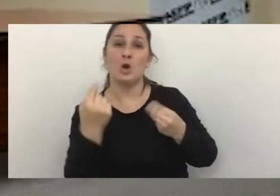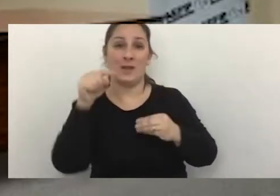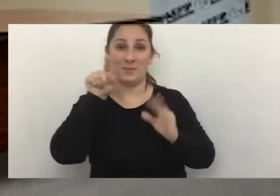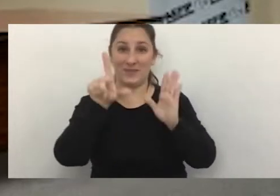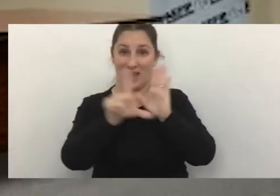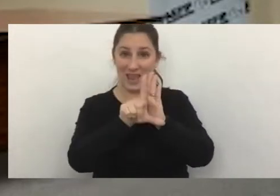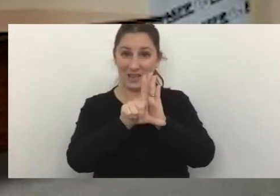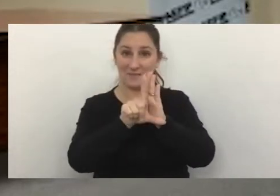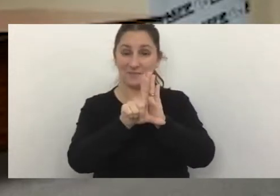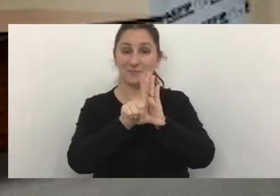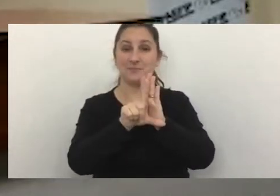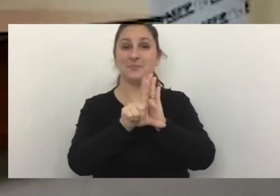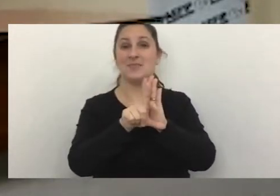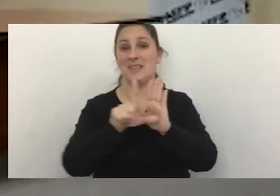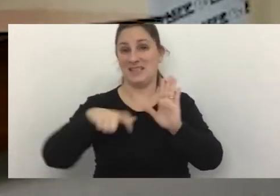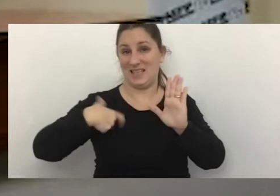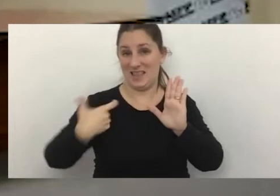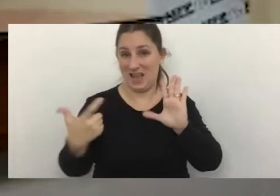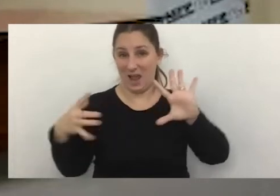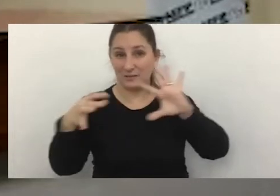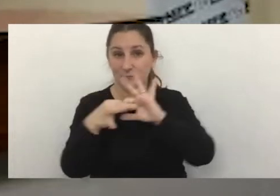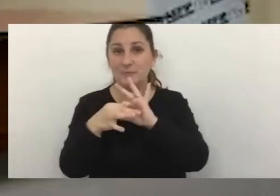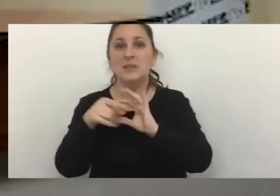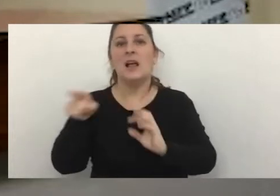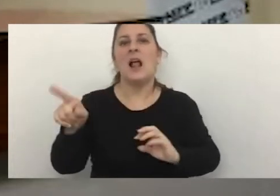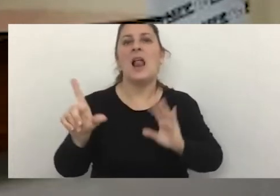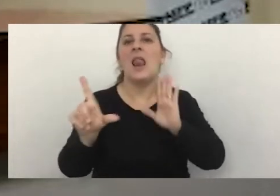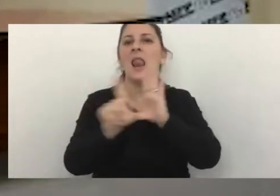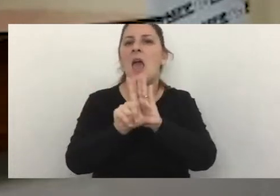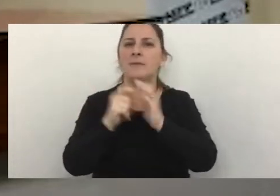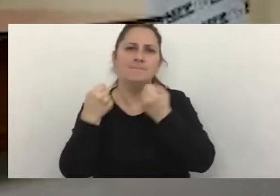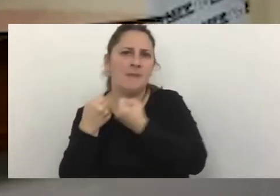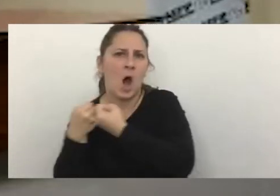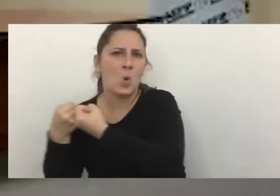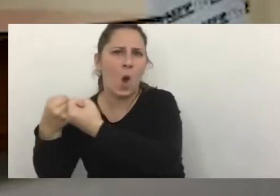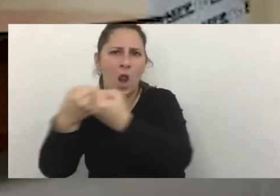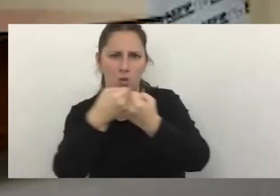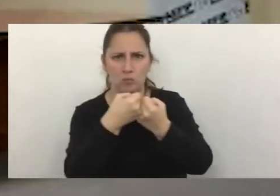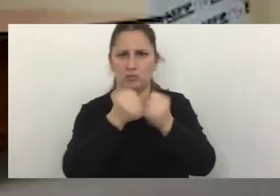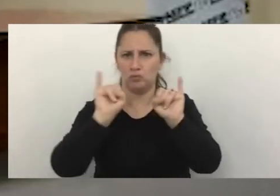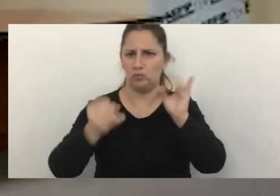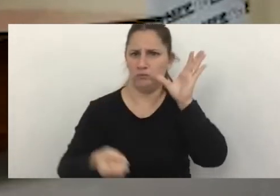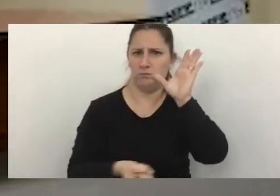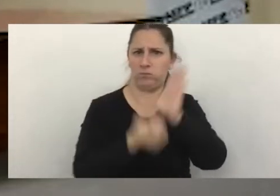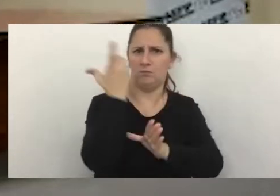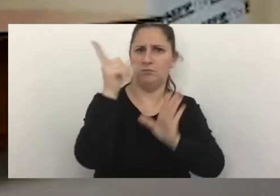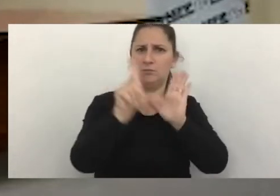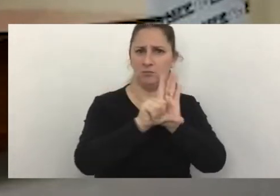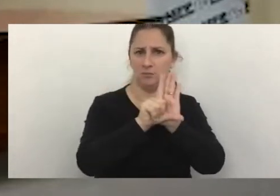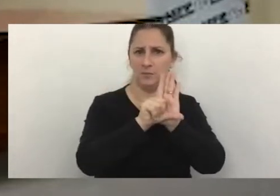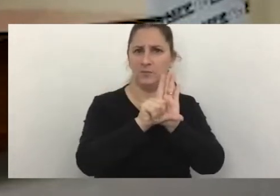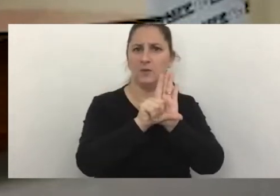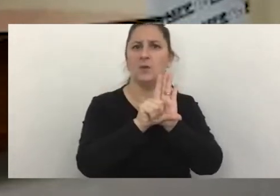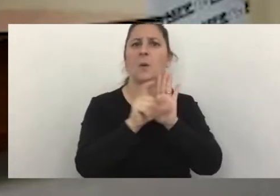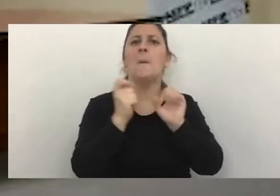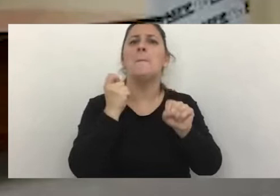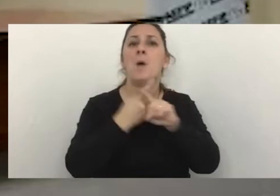ley sindical, fue una ley consensuada. Una ley consensuada con el